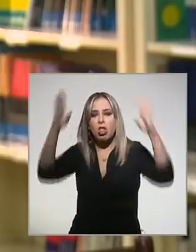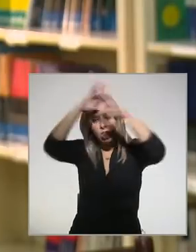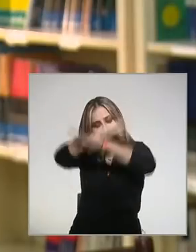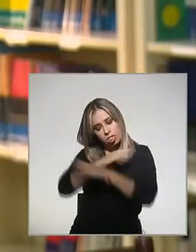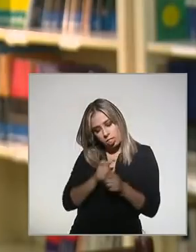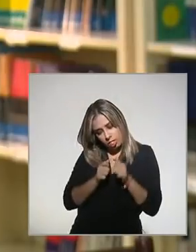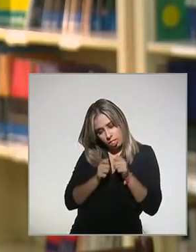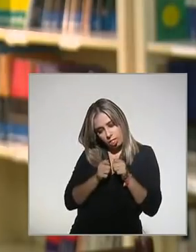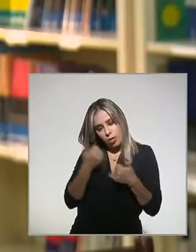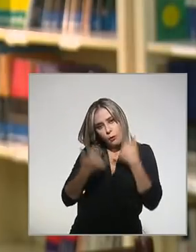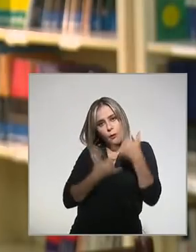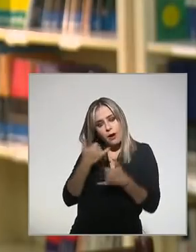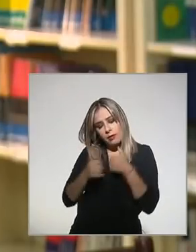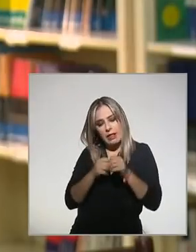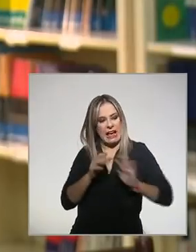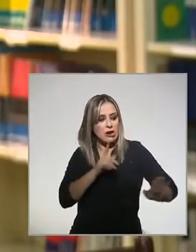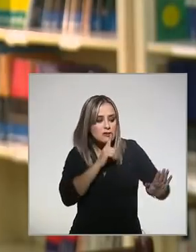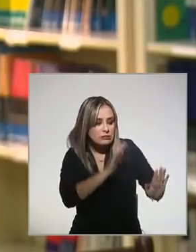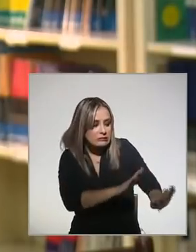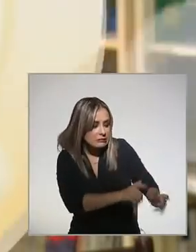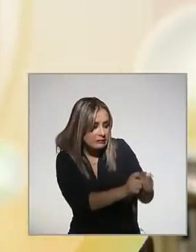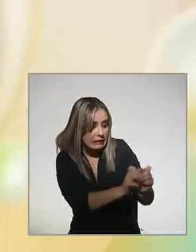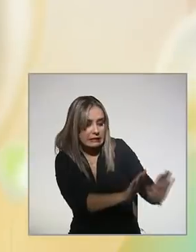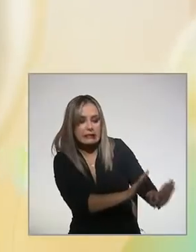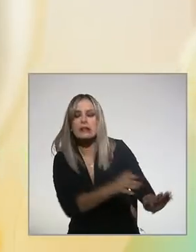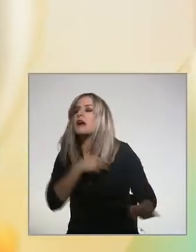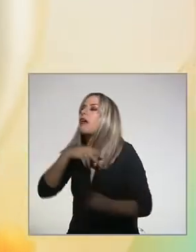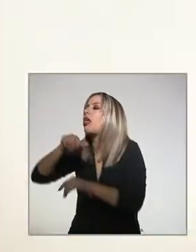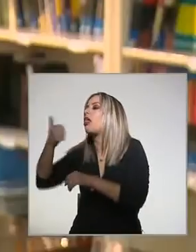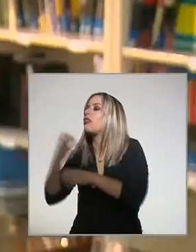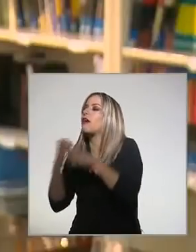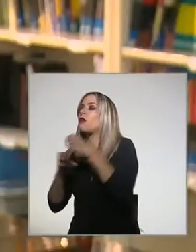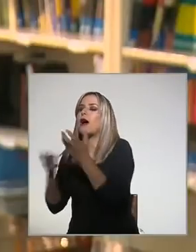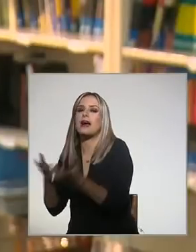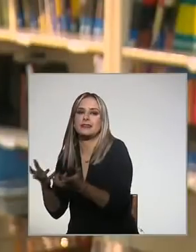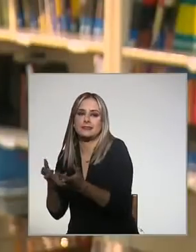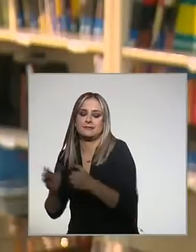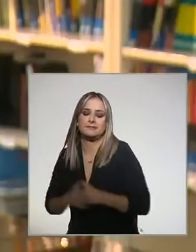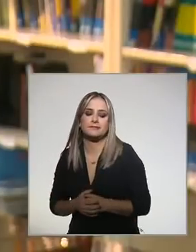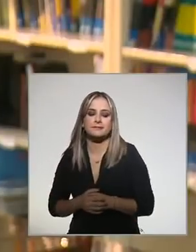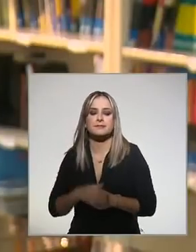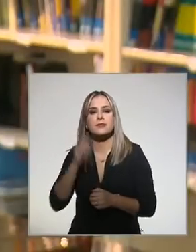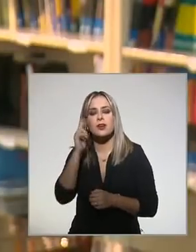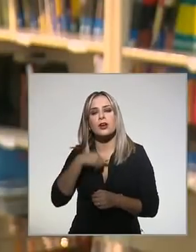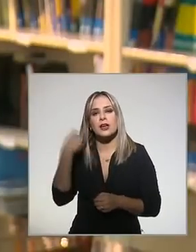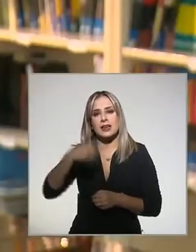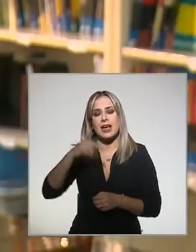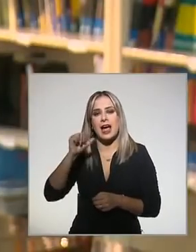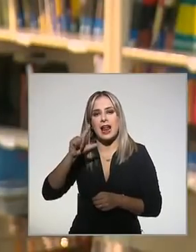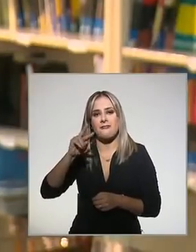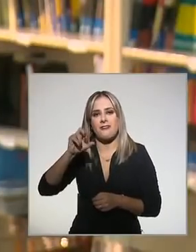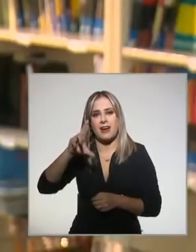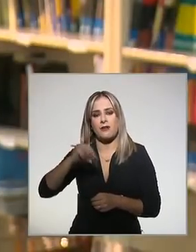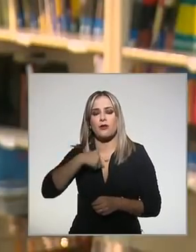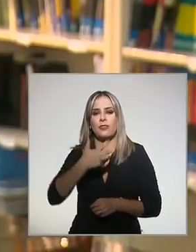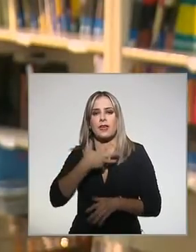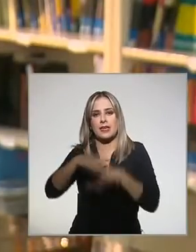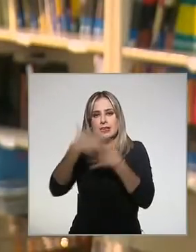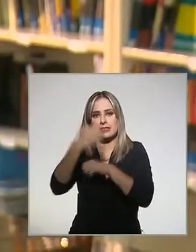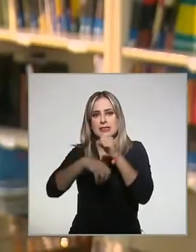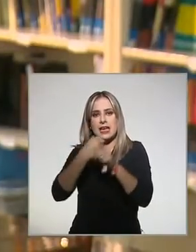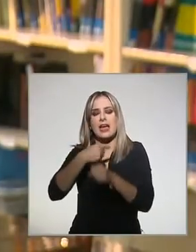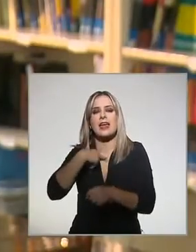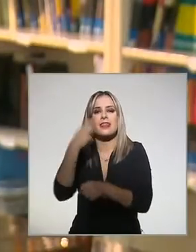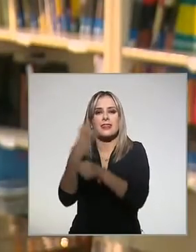o haciendo actividades a través de aplicaciones. Soy Raúl Álvarez Fernández, tengo 15 años y voy en